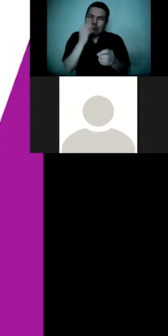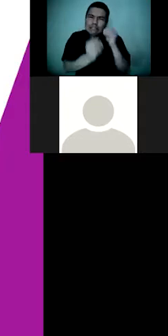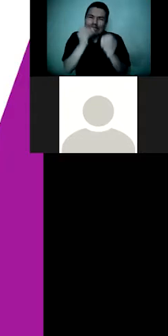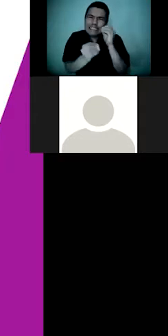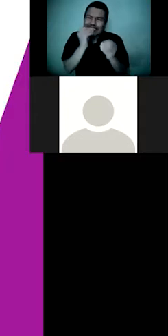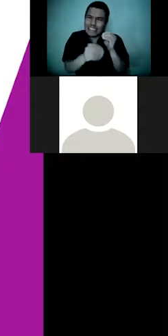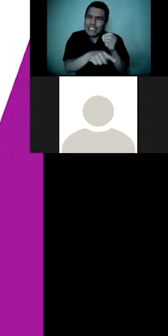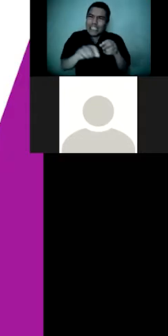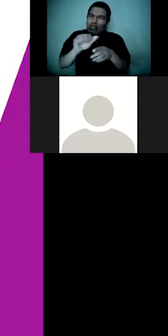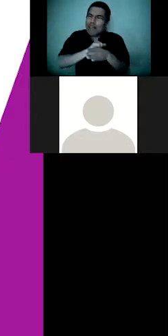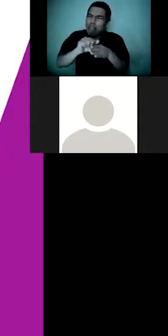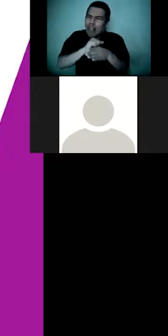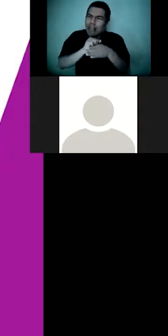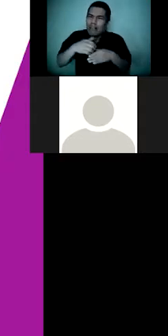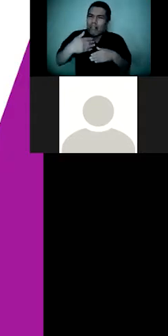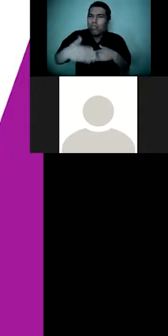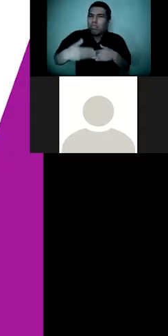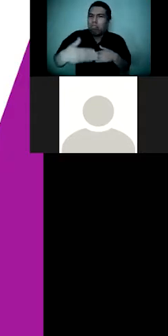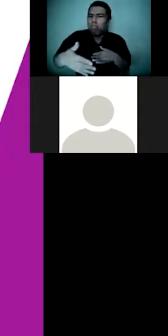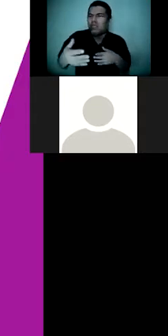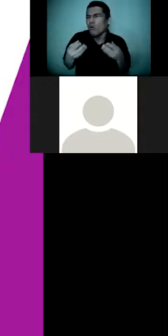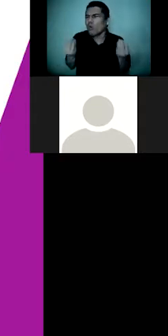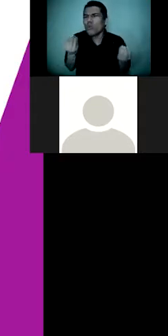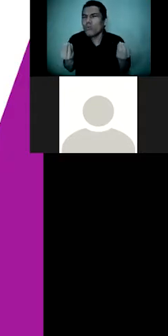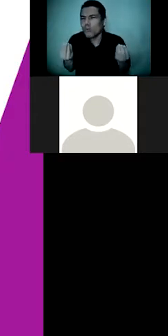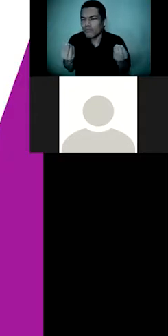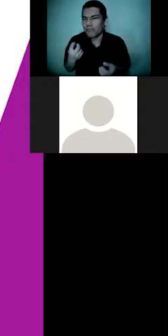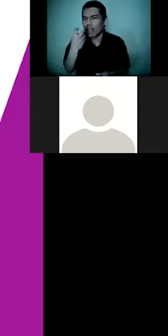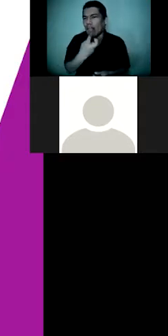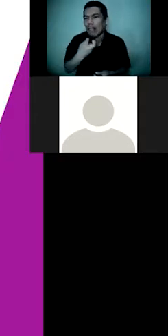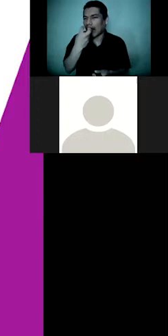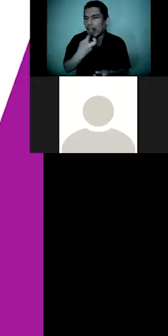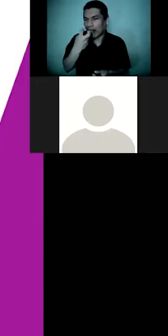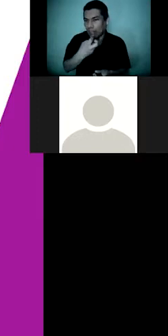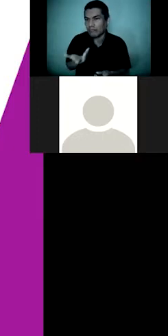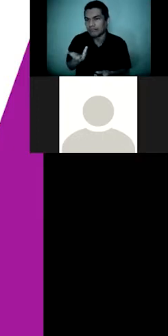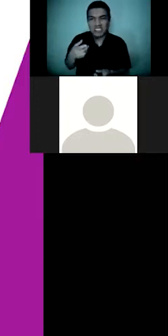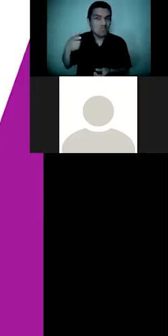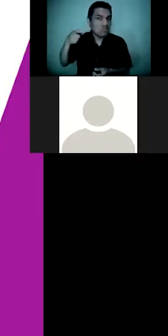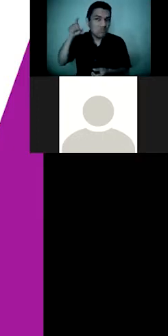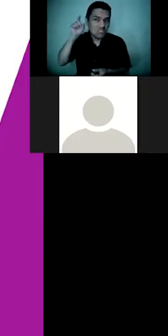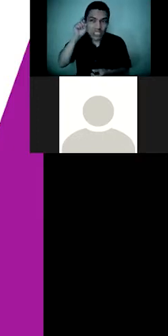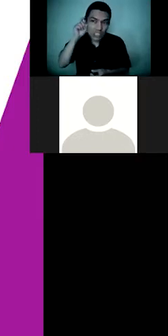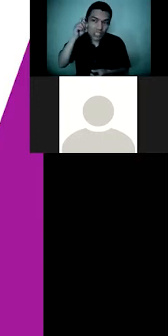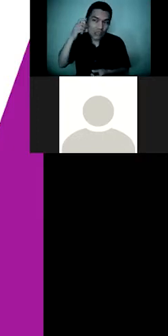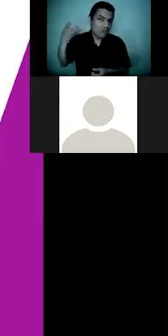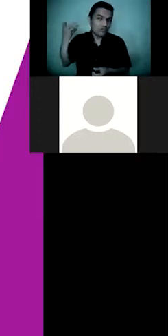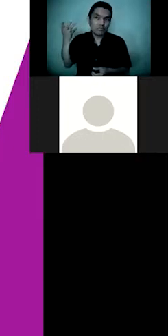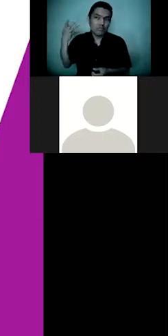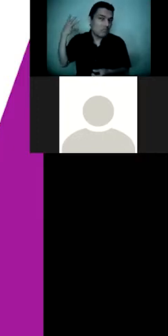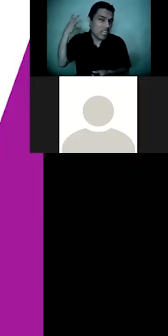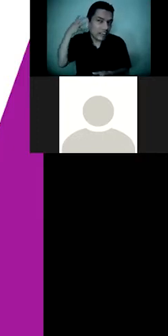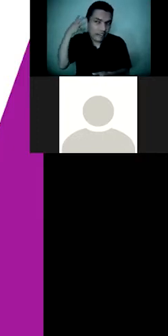necesitan ayudarlo para solucionarlo, para arreglarlo, ¿no? Para que pueda desarrollarse. ¿Y cómo hace eso? Haciéndole oralizar,